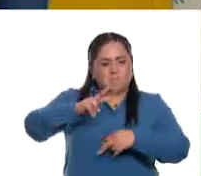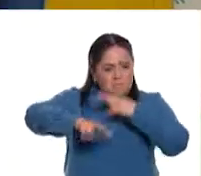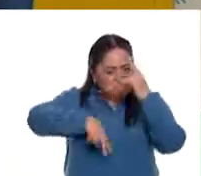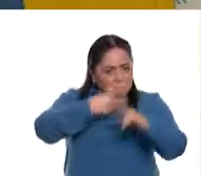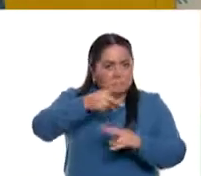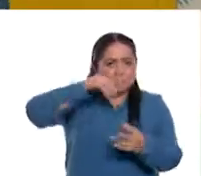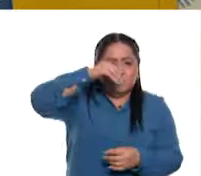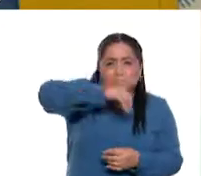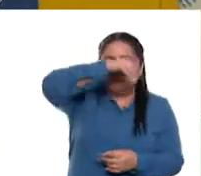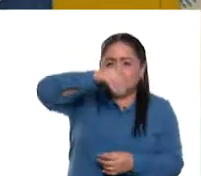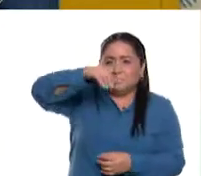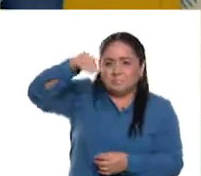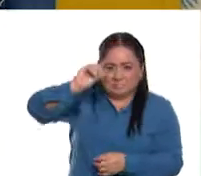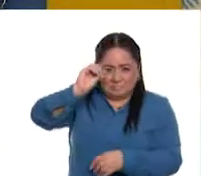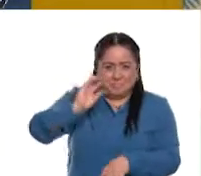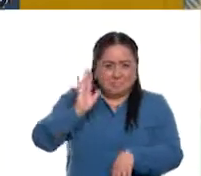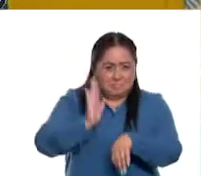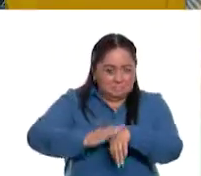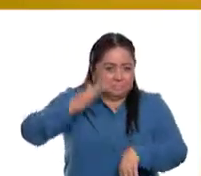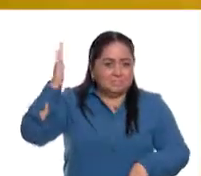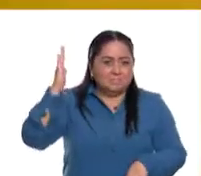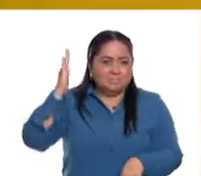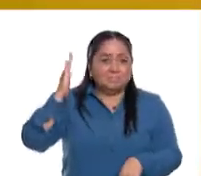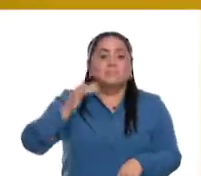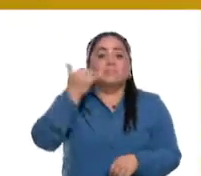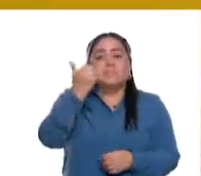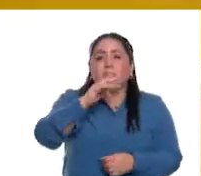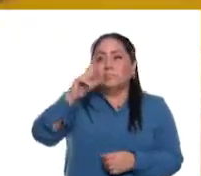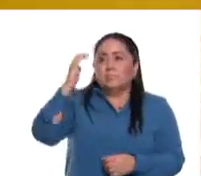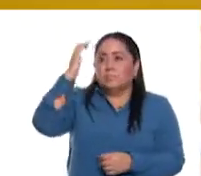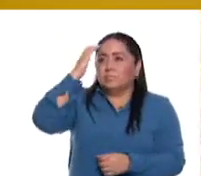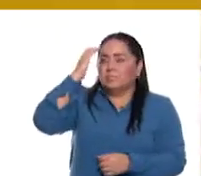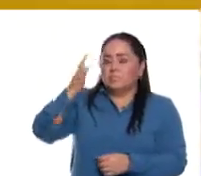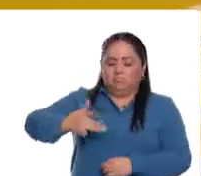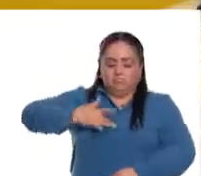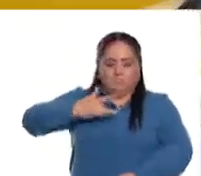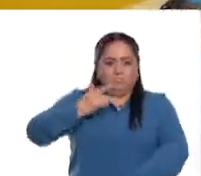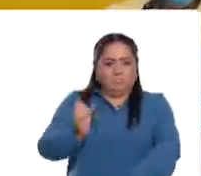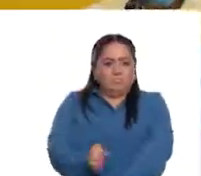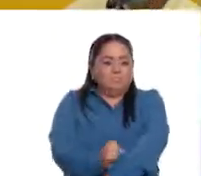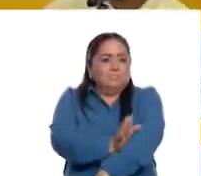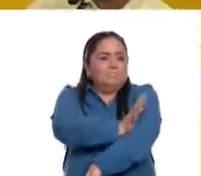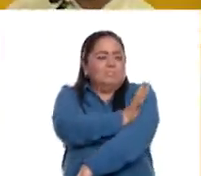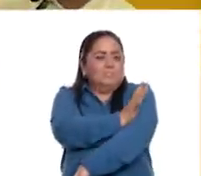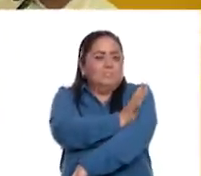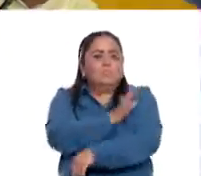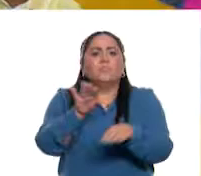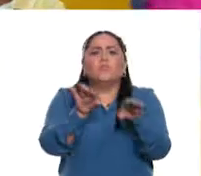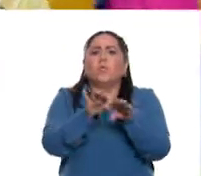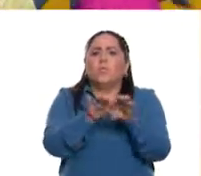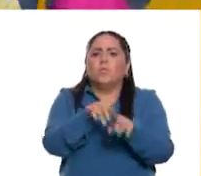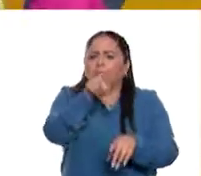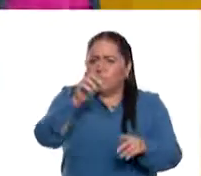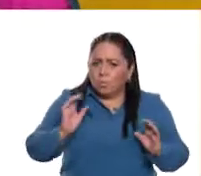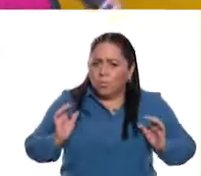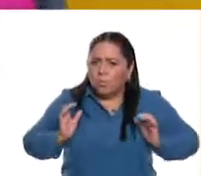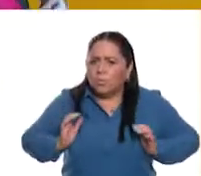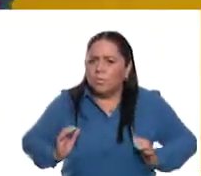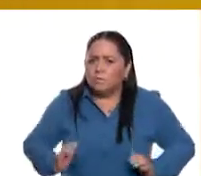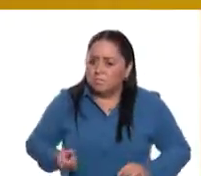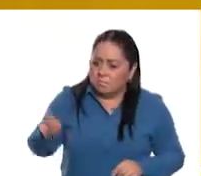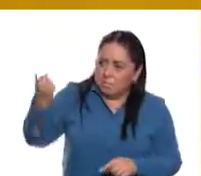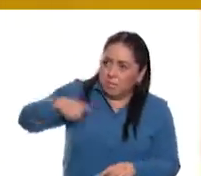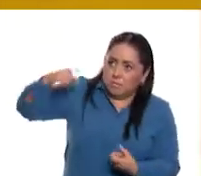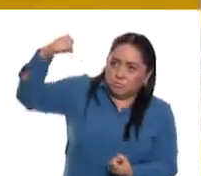Vamos recorriendo un poco más y reconociendo sensaciones. ¿Cómo es que tu cuerpo manda